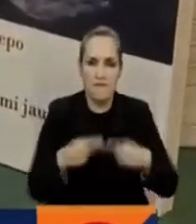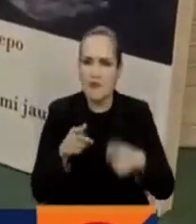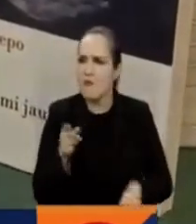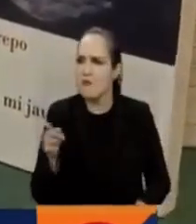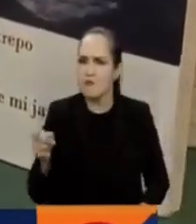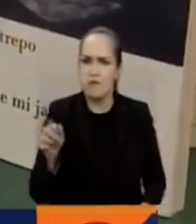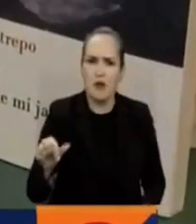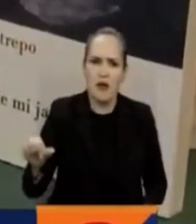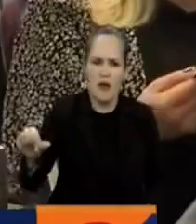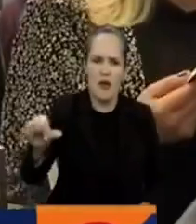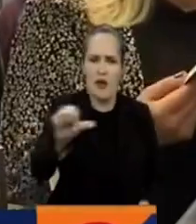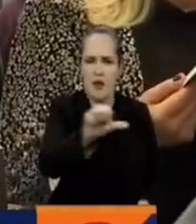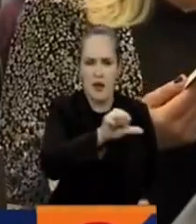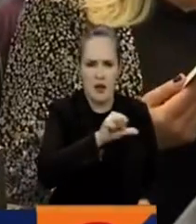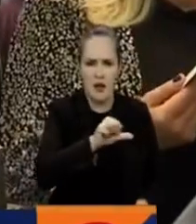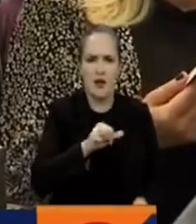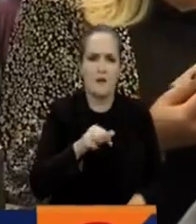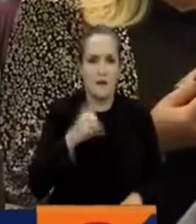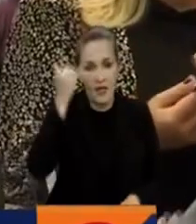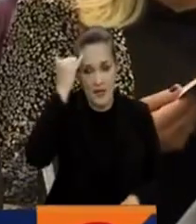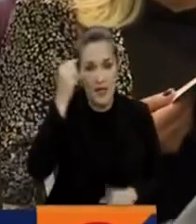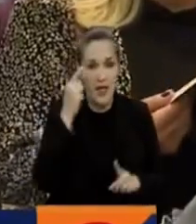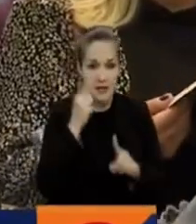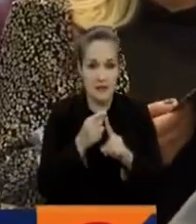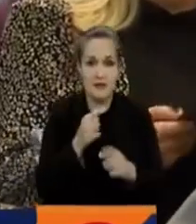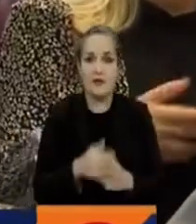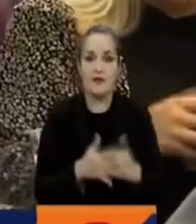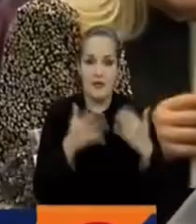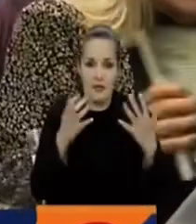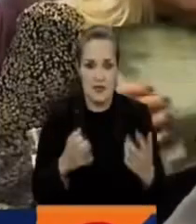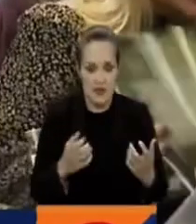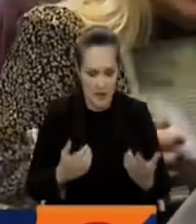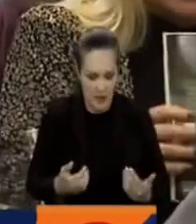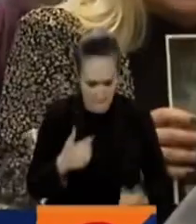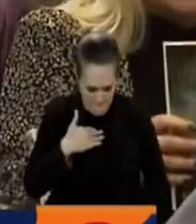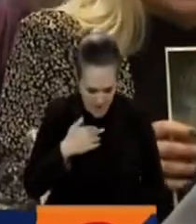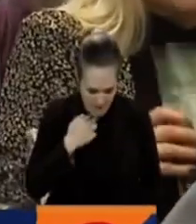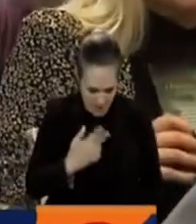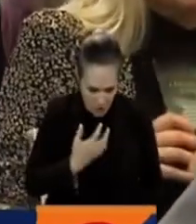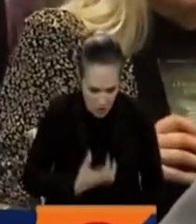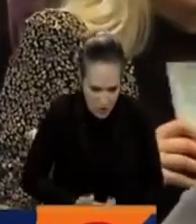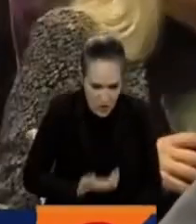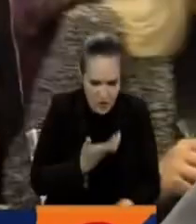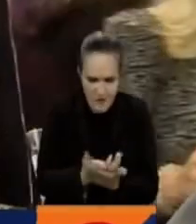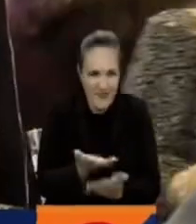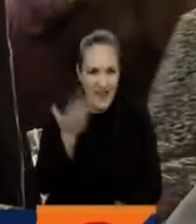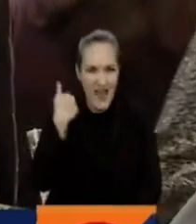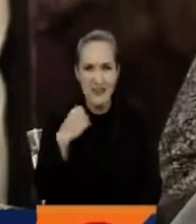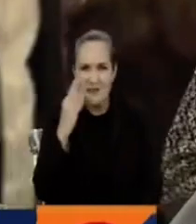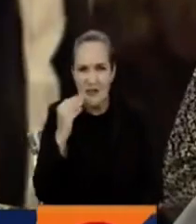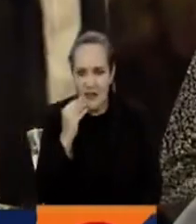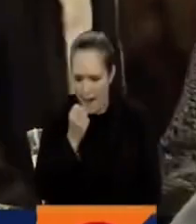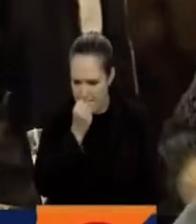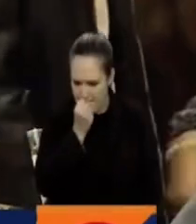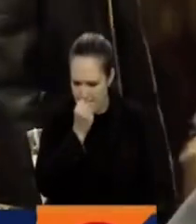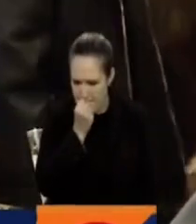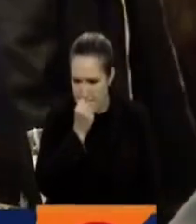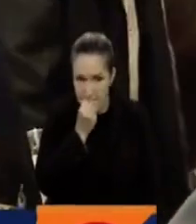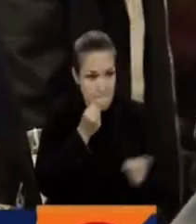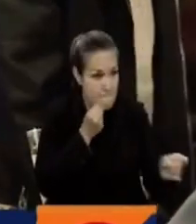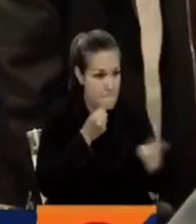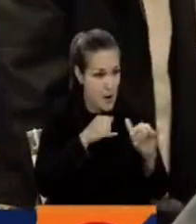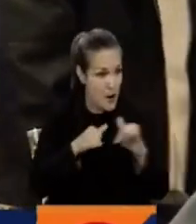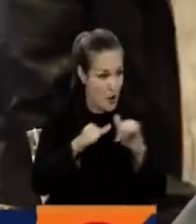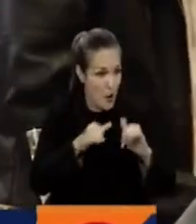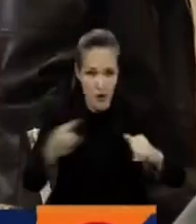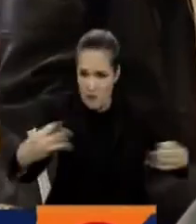mujeres. Y bueno, la idea era esa, buscar cómo darme voz a mí de todo lo que había callado y cómo darle voz a tantas